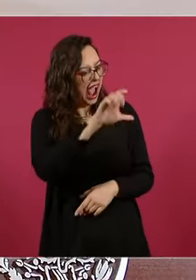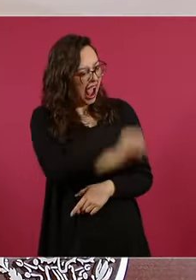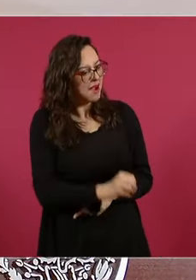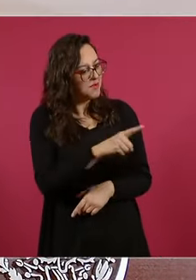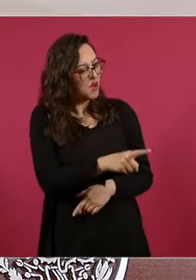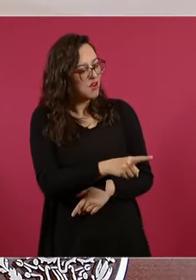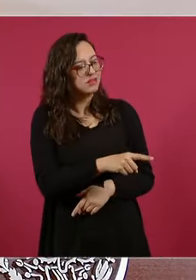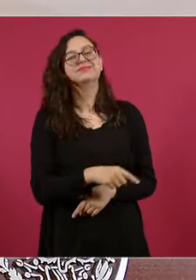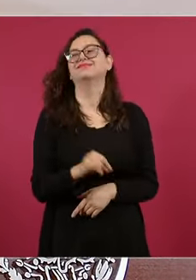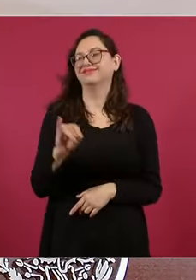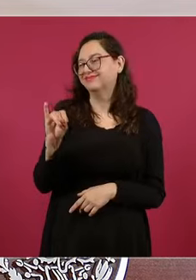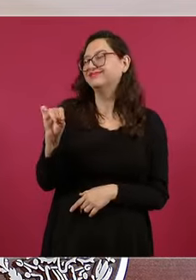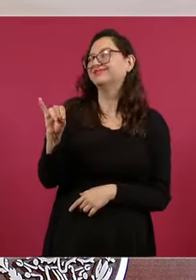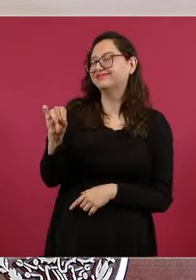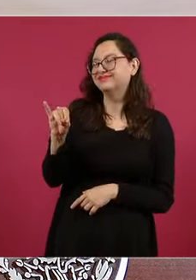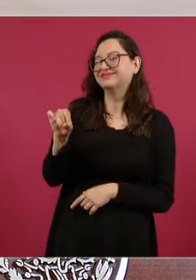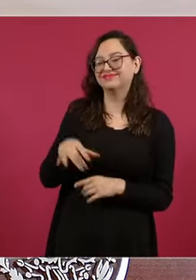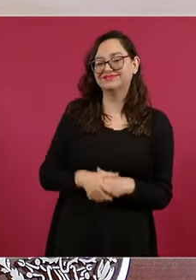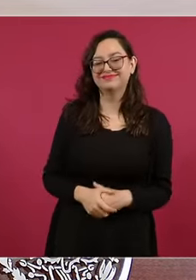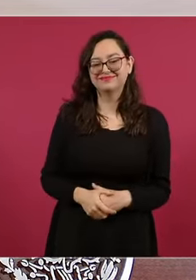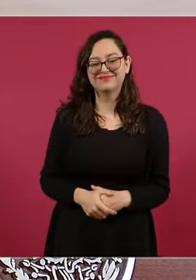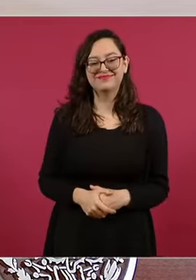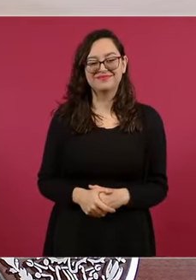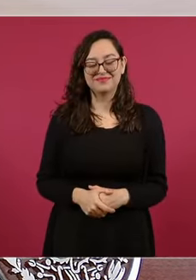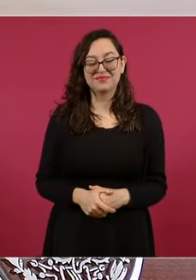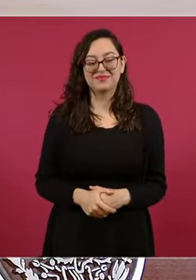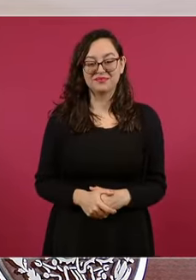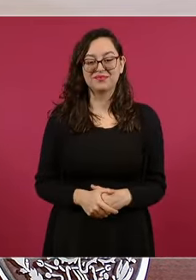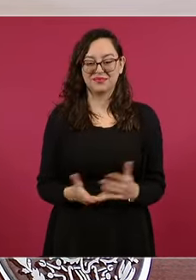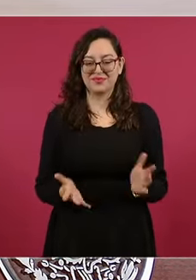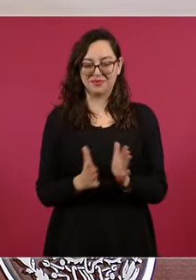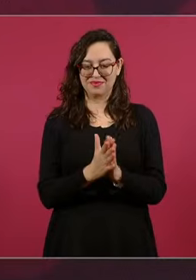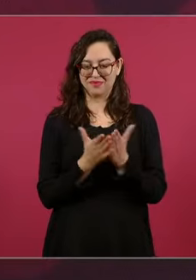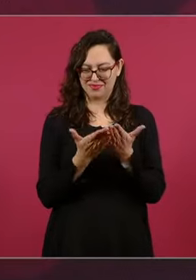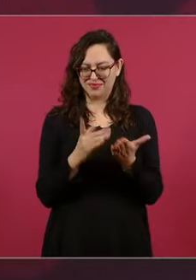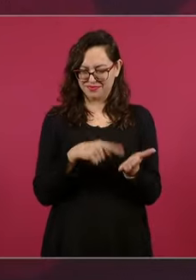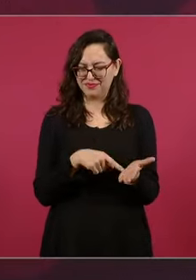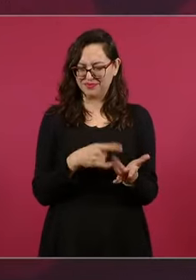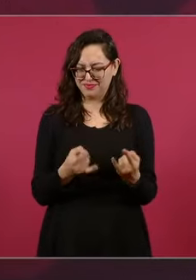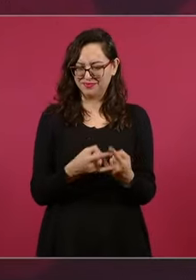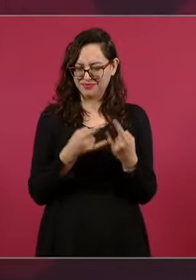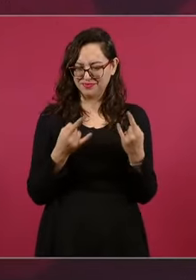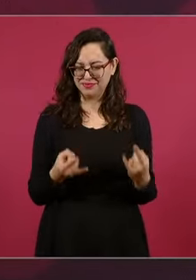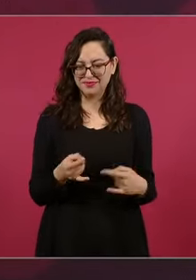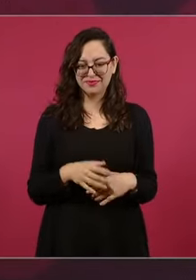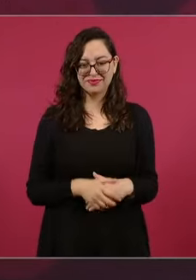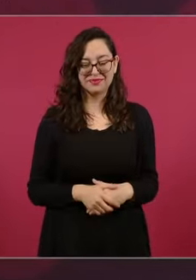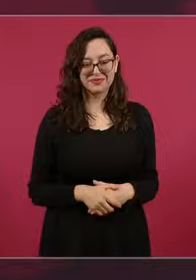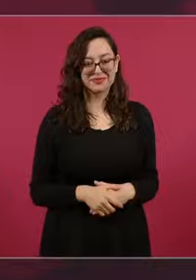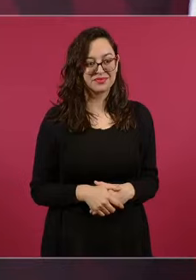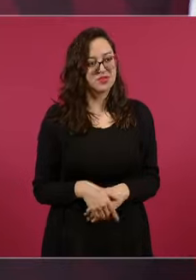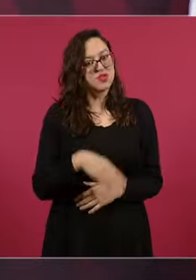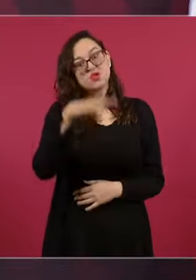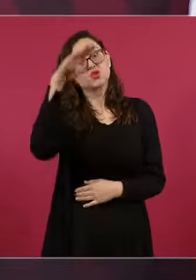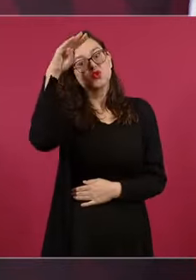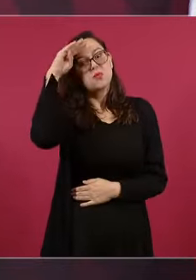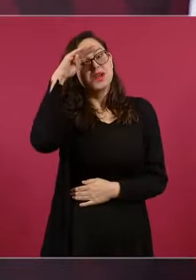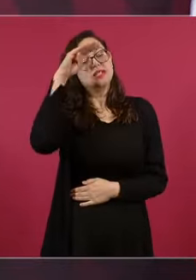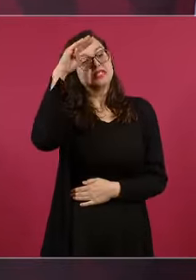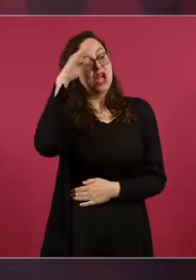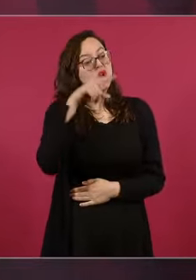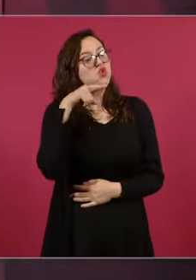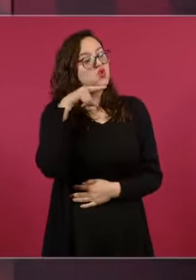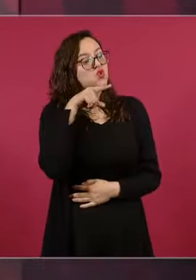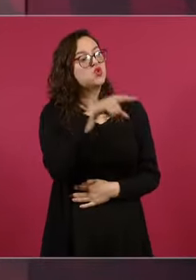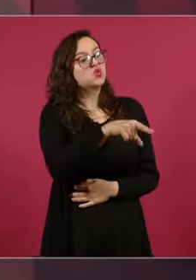Ya me dijo ahí, lo cuento en el libro. Dice, Yo que pensé que